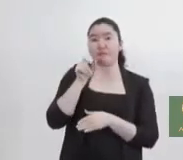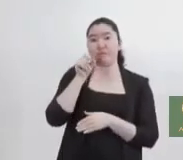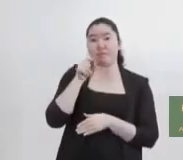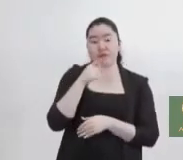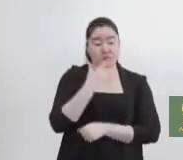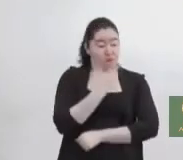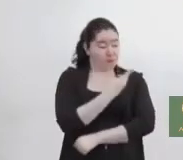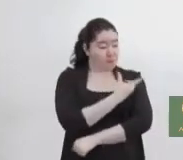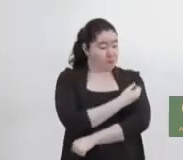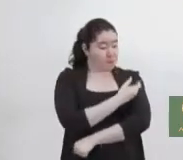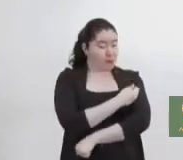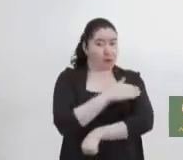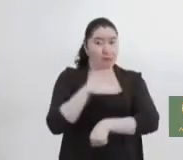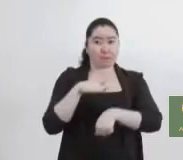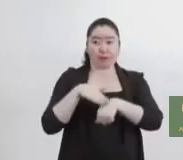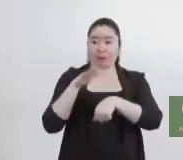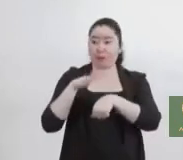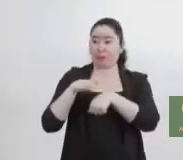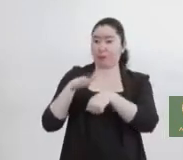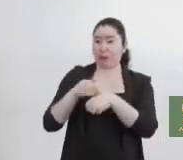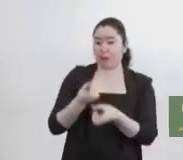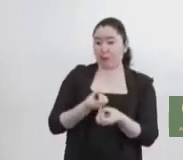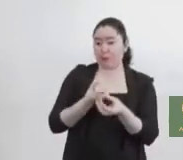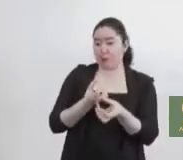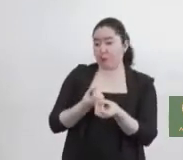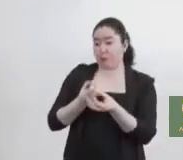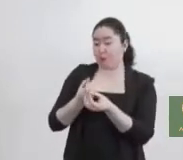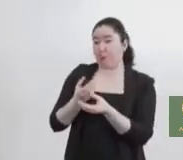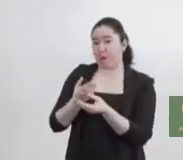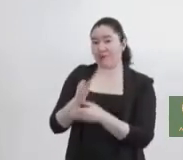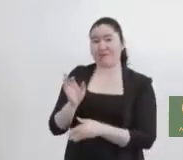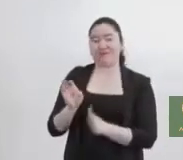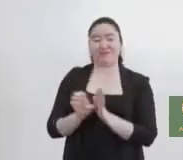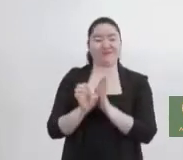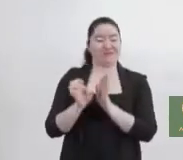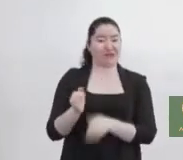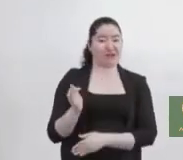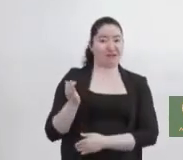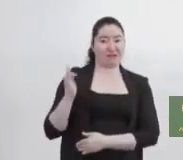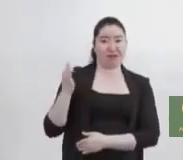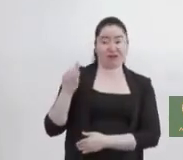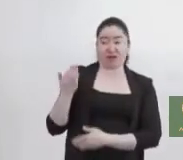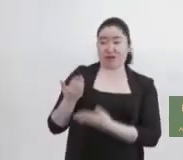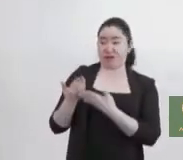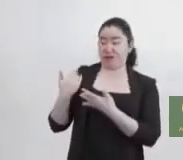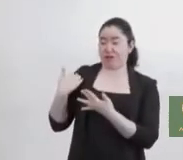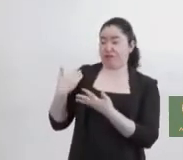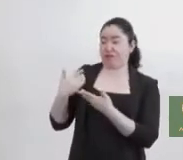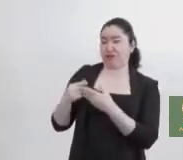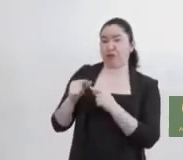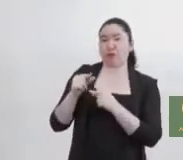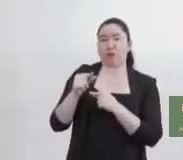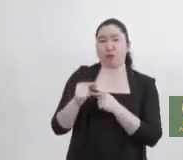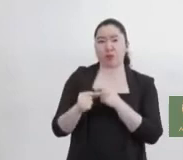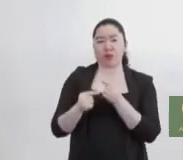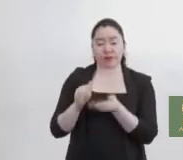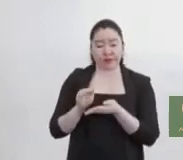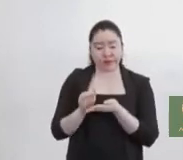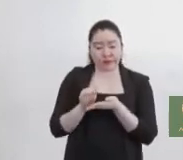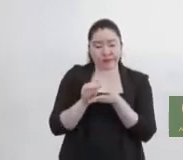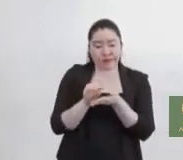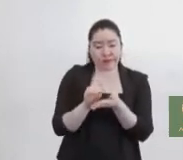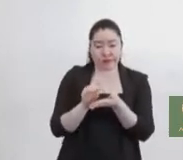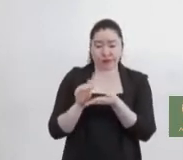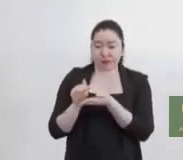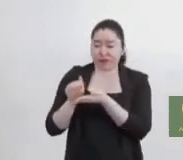de vacunas de aquí en adelante. A diferencia, digamos, de febrero a la fecha, que fueron llegando poco a poco, y que